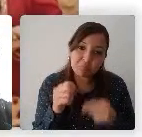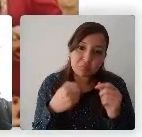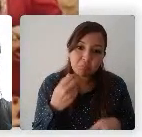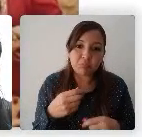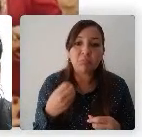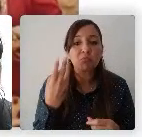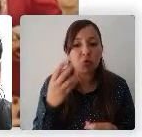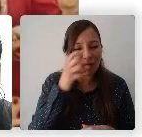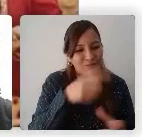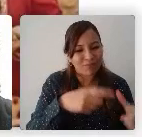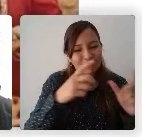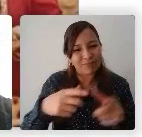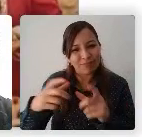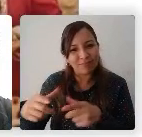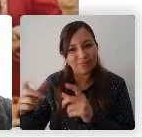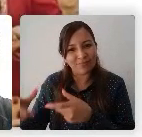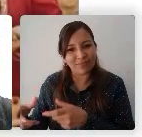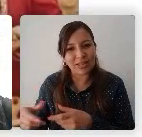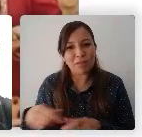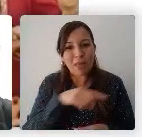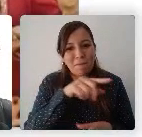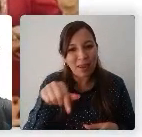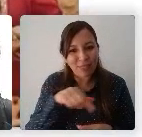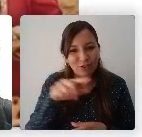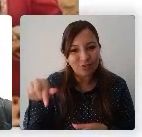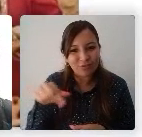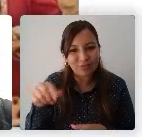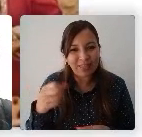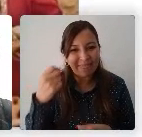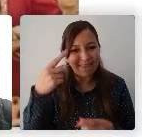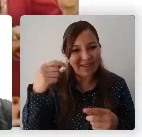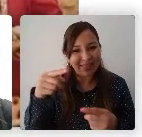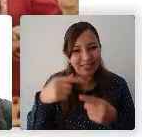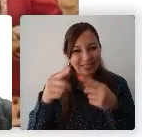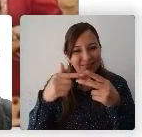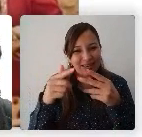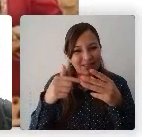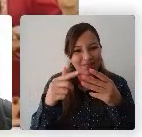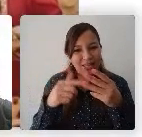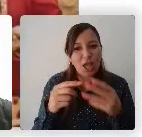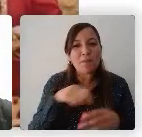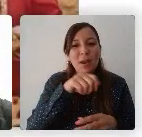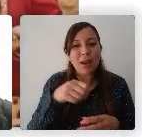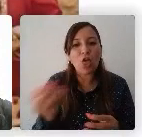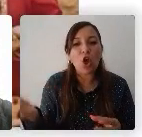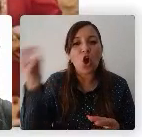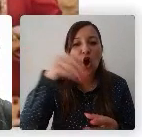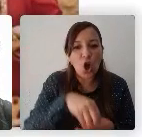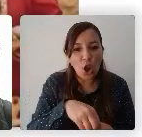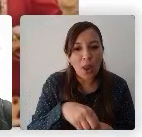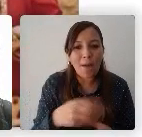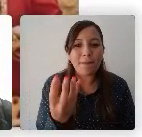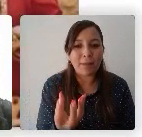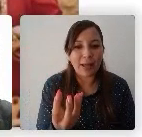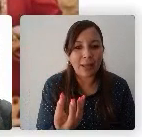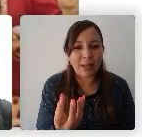platos, ¿no? Preparados en base a la papa que ellos mismos cultivan y que te pueden invitar a conocerlo y a practicarlo, ¿no? Así que es